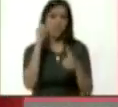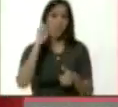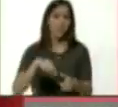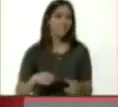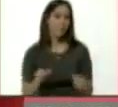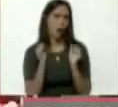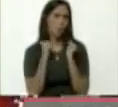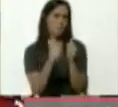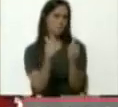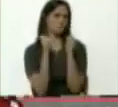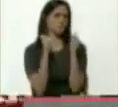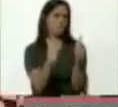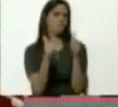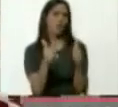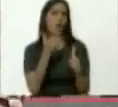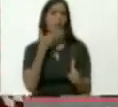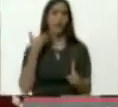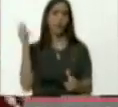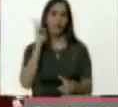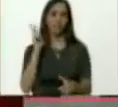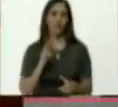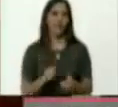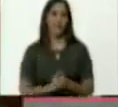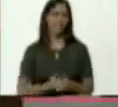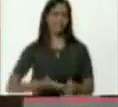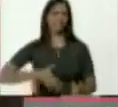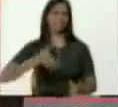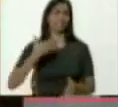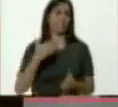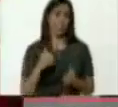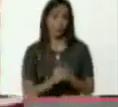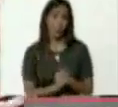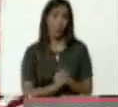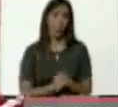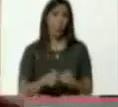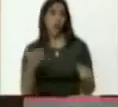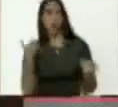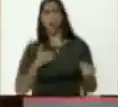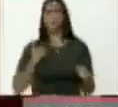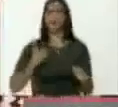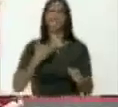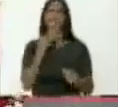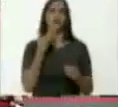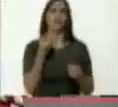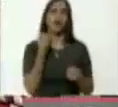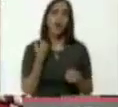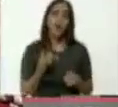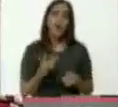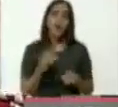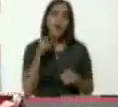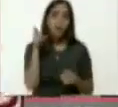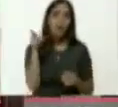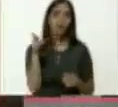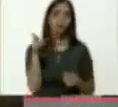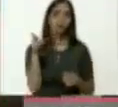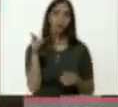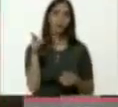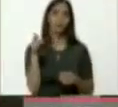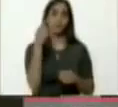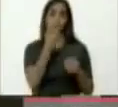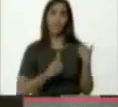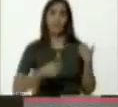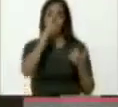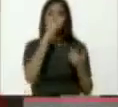pinga. No, mejor que en Venezuela. Arrechísimo. No, con Macri se vive mejor. Ahí está. Con Bolsonaro se vive